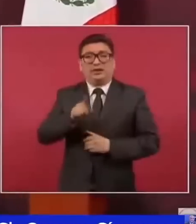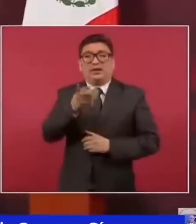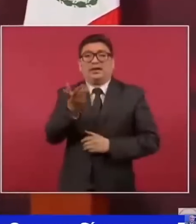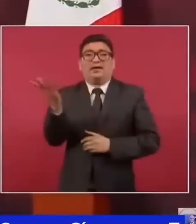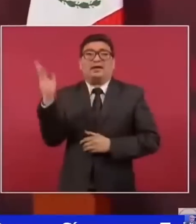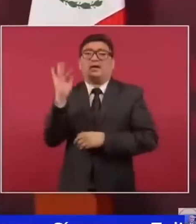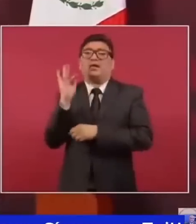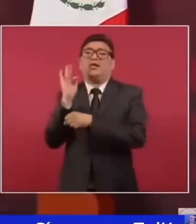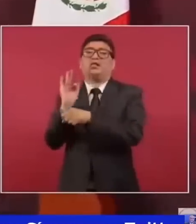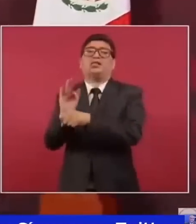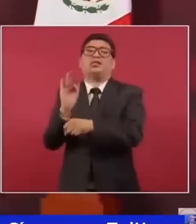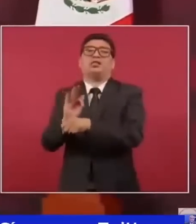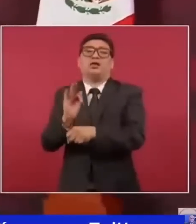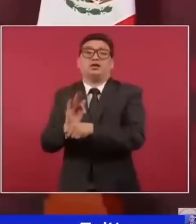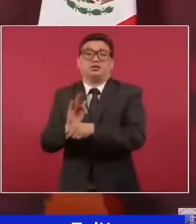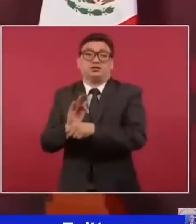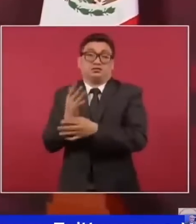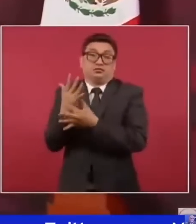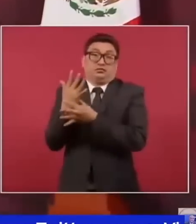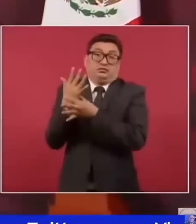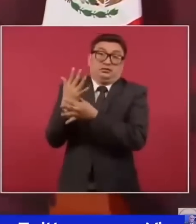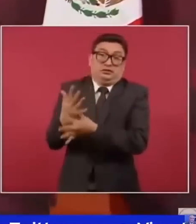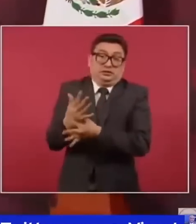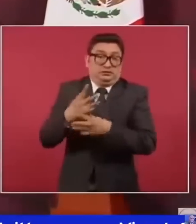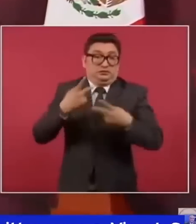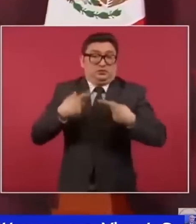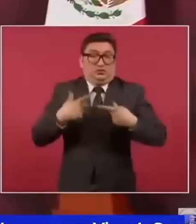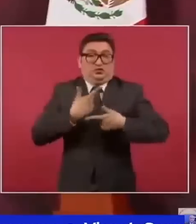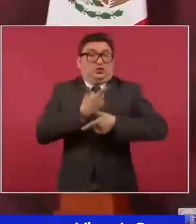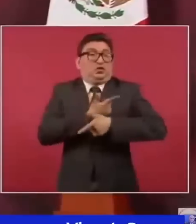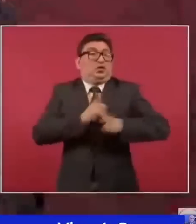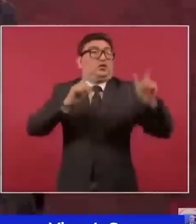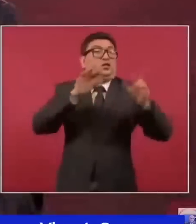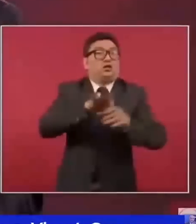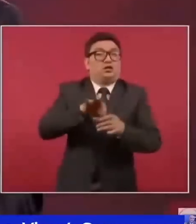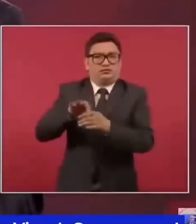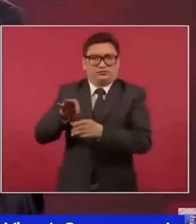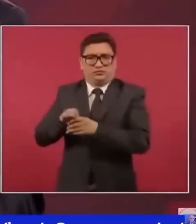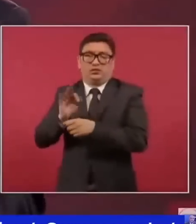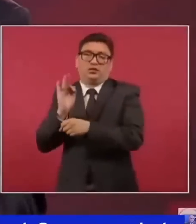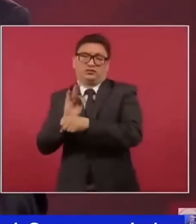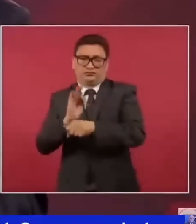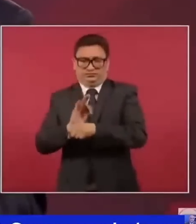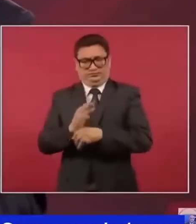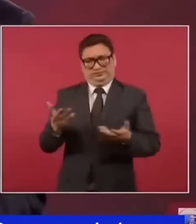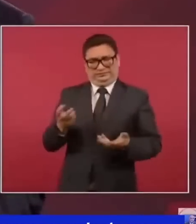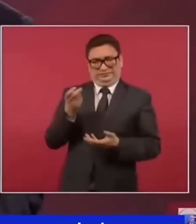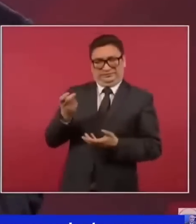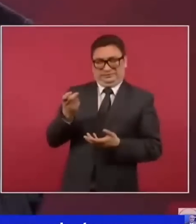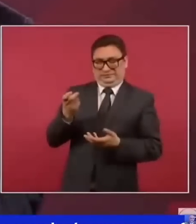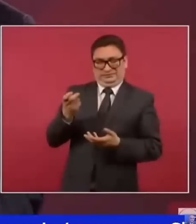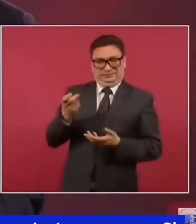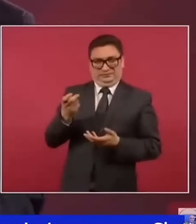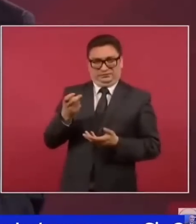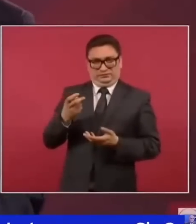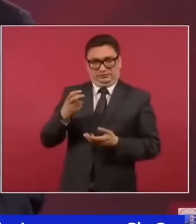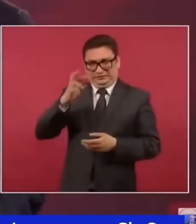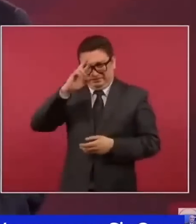defendiendo supuestamente la democracia. Por eso, ¿qué respeto puede uno